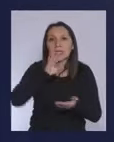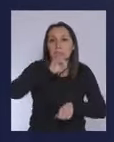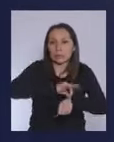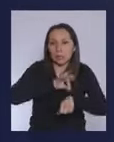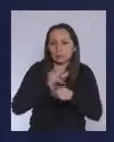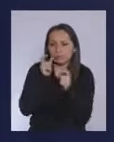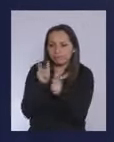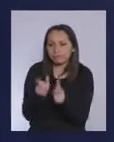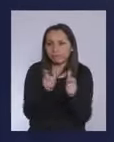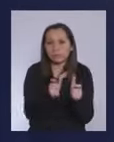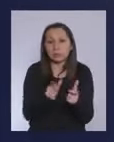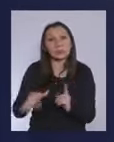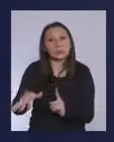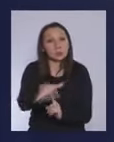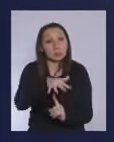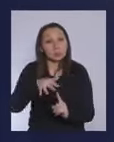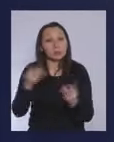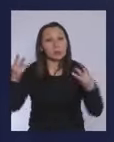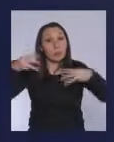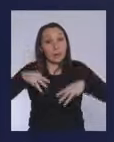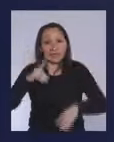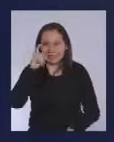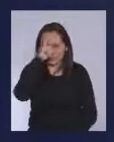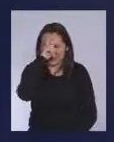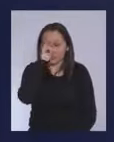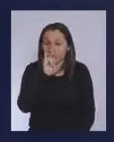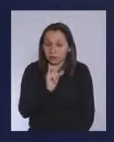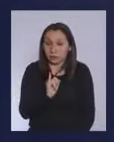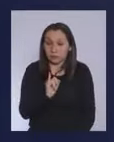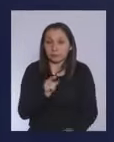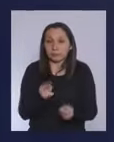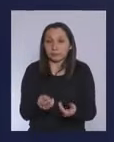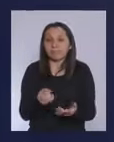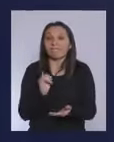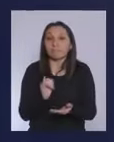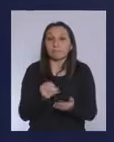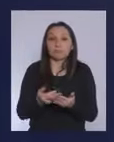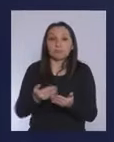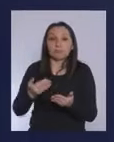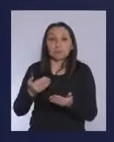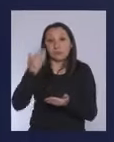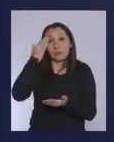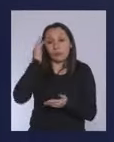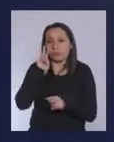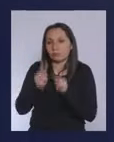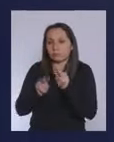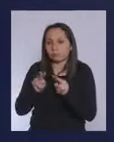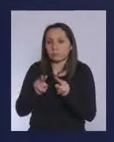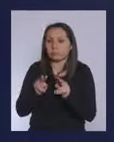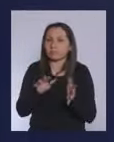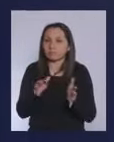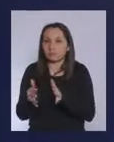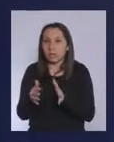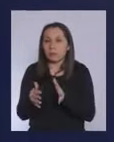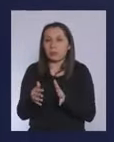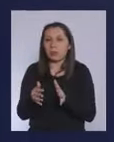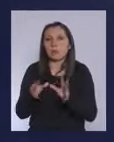y la situación de magallanes sabemos que ha sido compleja quiero decir que sí que en los últimos días hemos visto una cierta